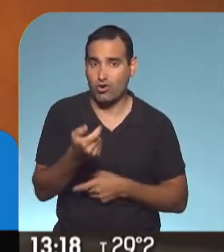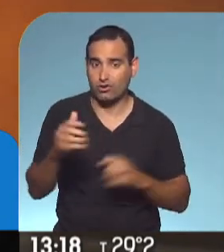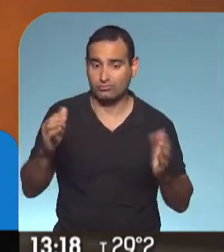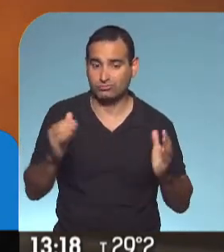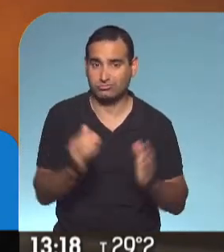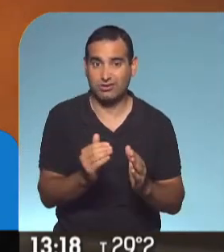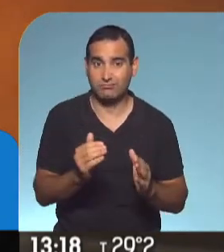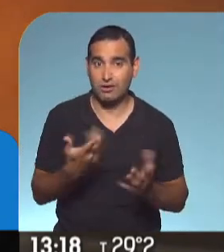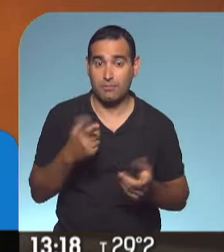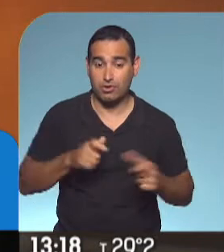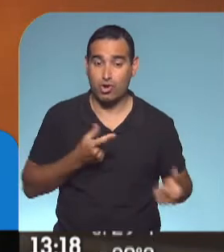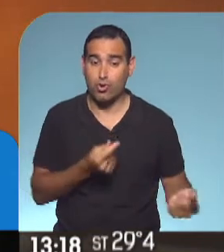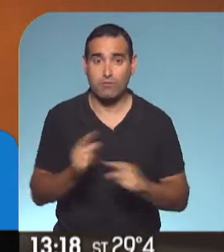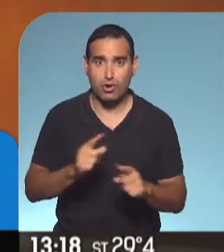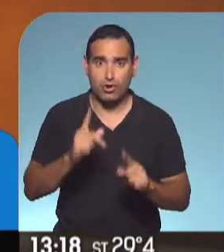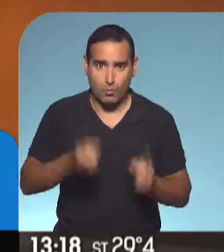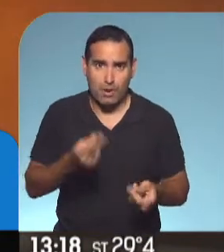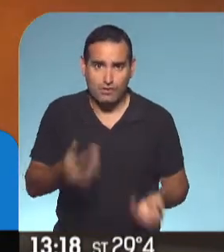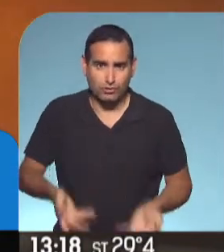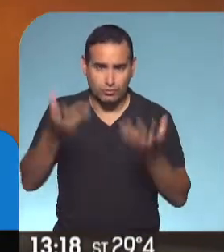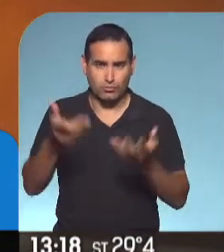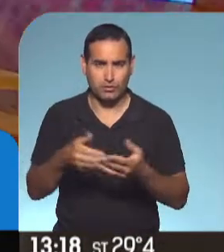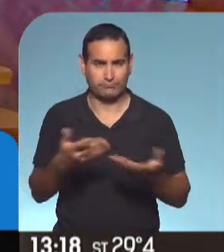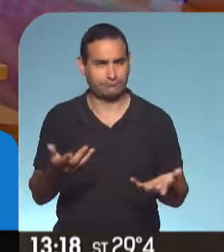gran demanda y sin embargo aumentar los precios